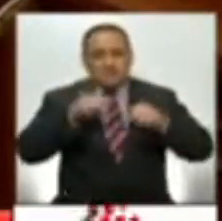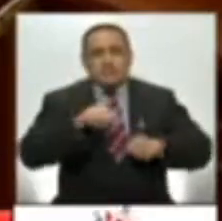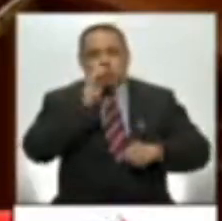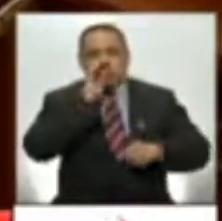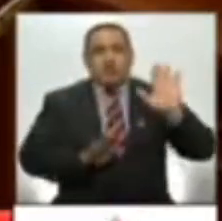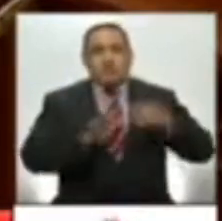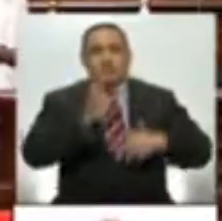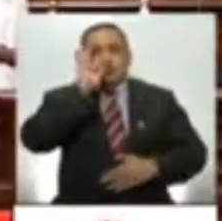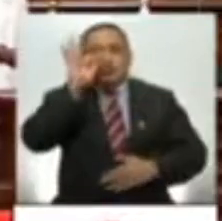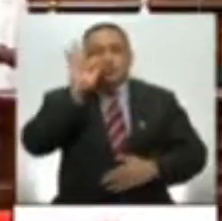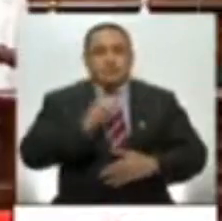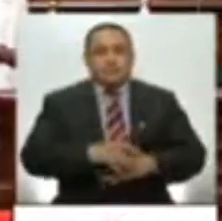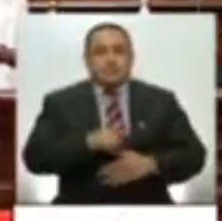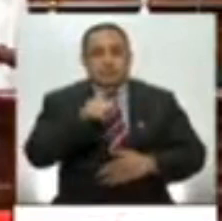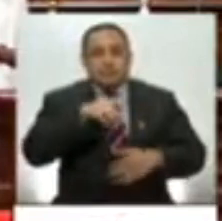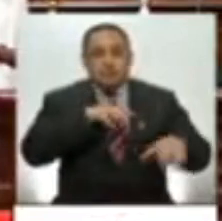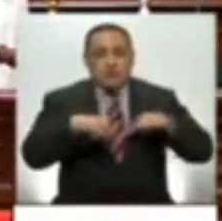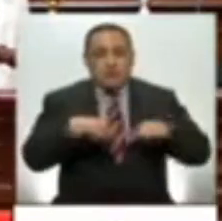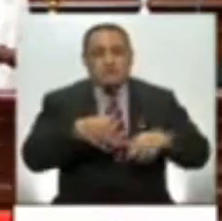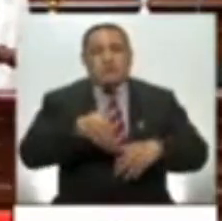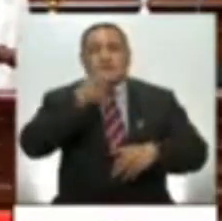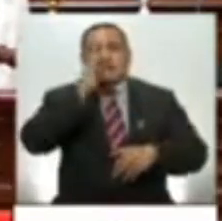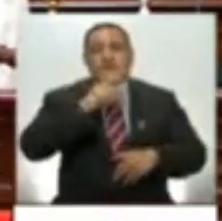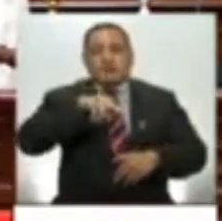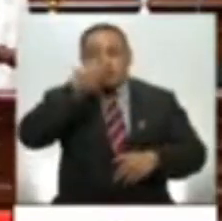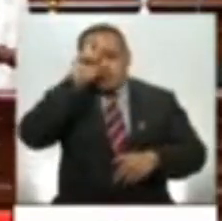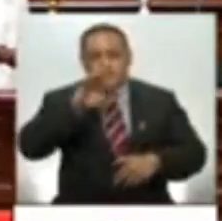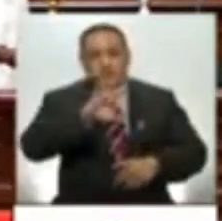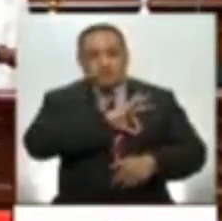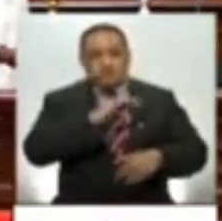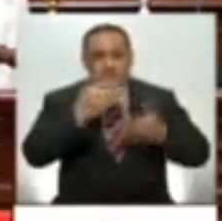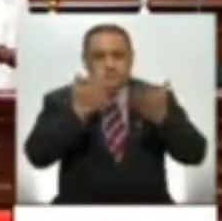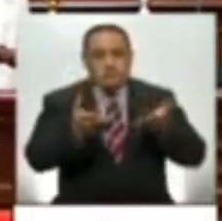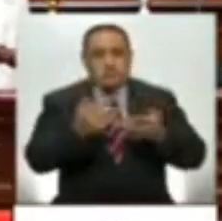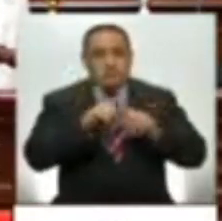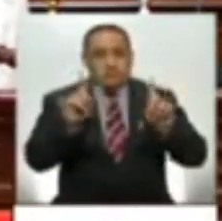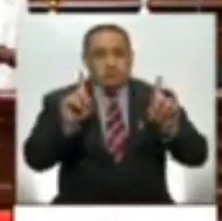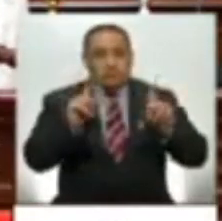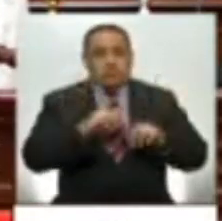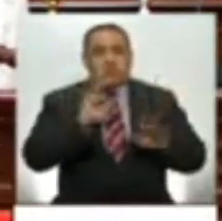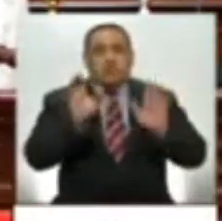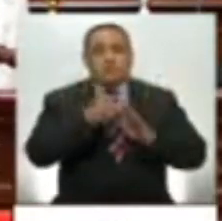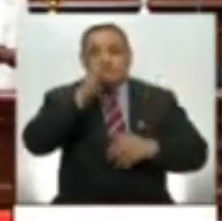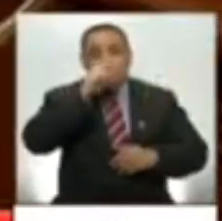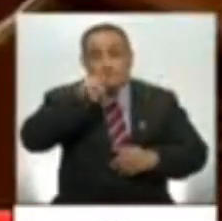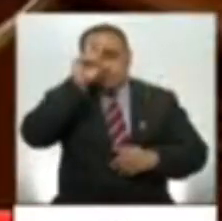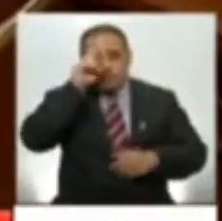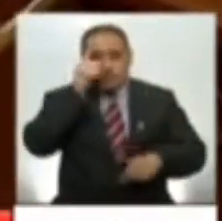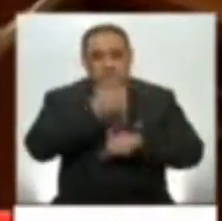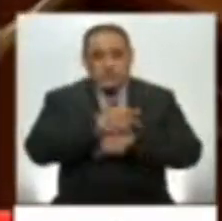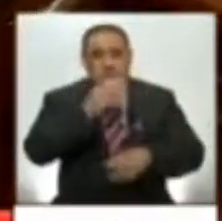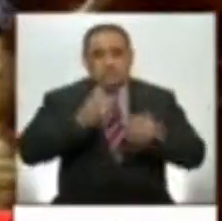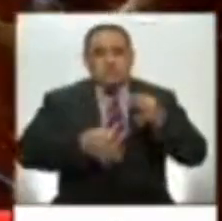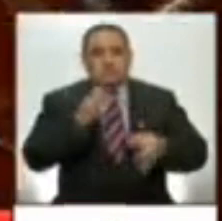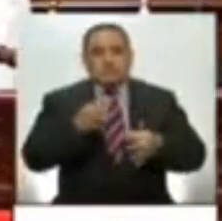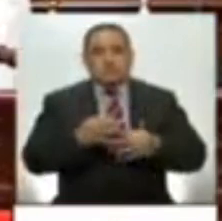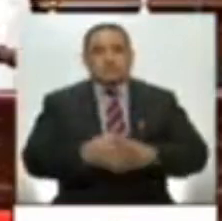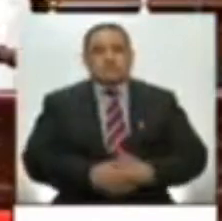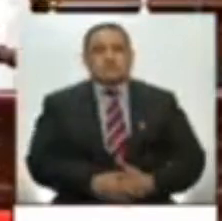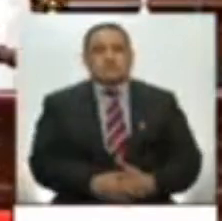juro. Si así lo hace, que Dios y la patria lo premien, sino que él y la nación se lo demanden.